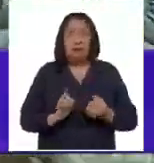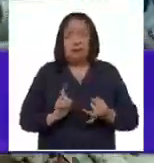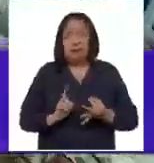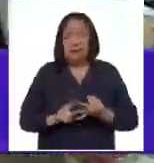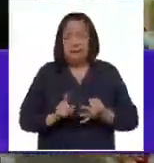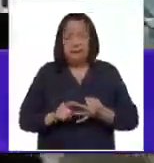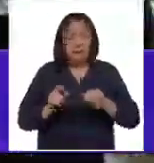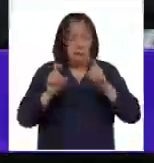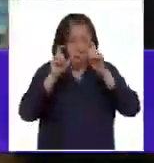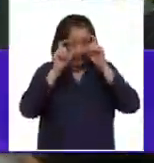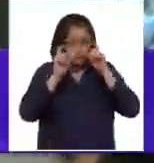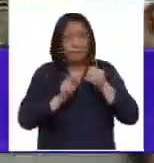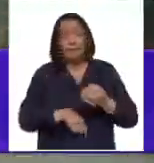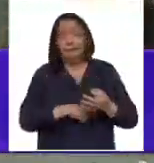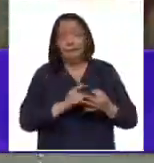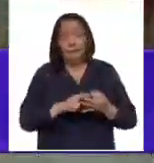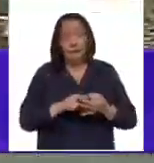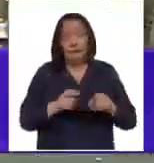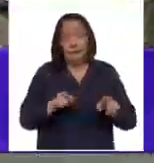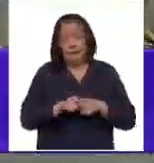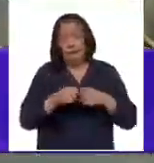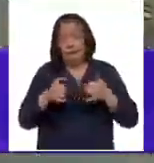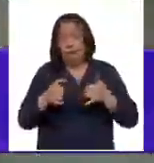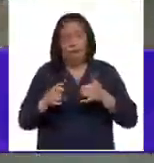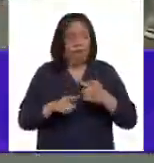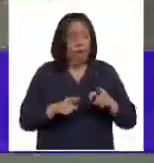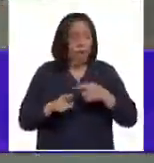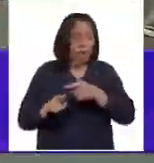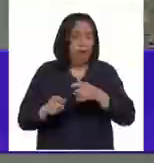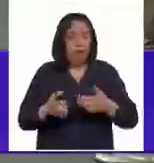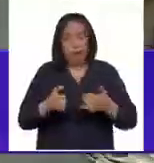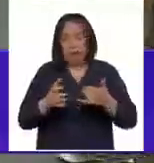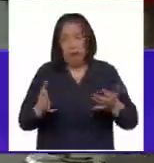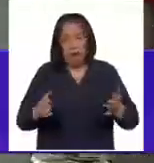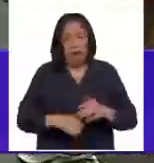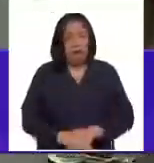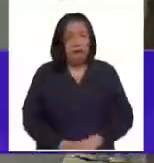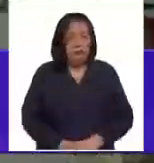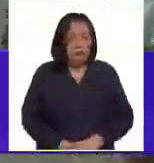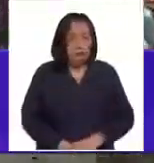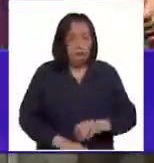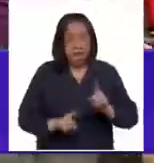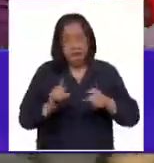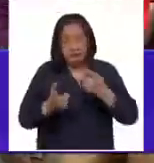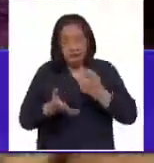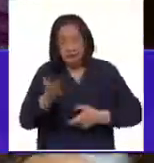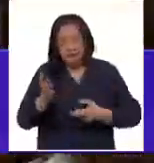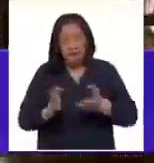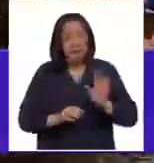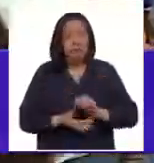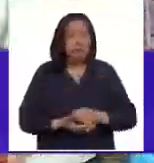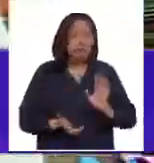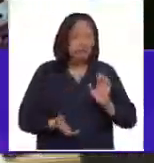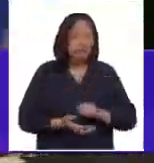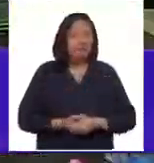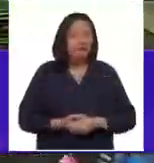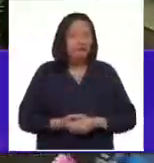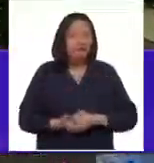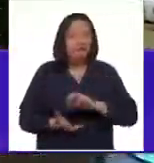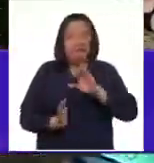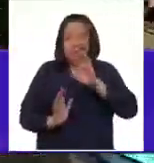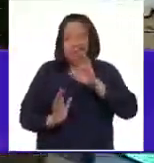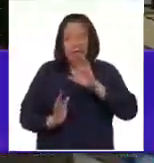son lentes y juguetes, bastantes juguetes también. A veces el precio se reduce un poco